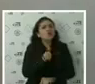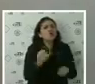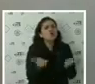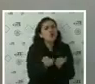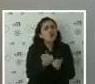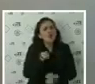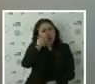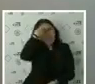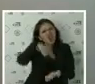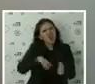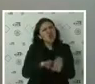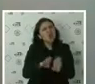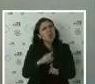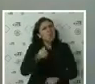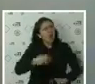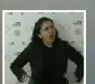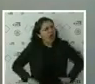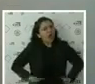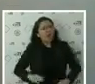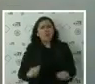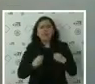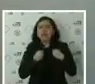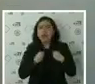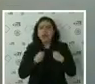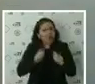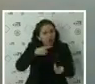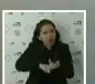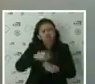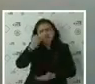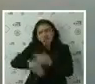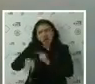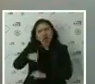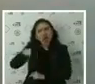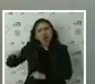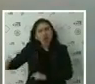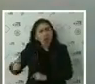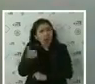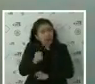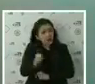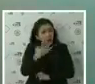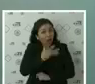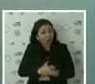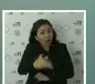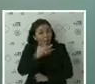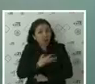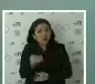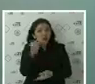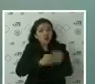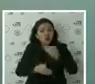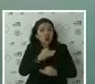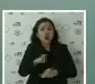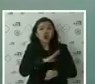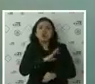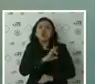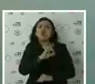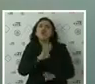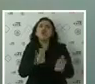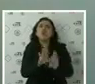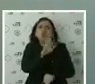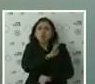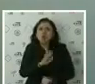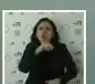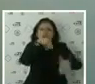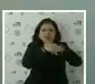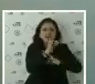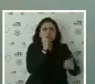vemos como un estilo de vida cuando en realidad no lo es. No es un estilo de vida el tener el privilegio de poder